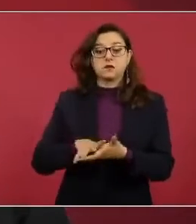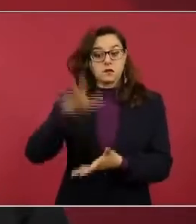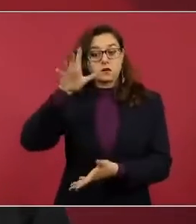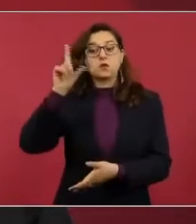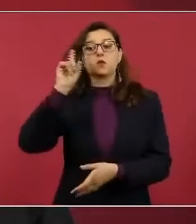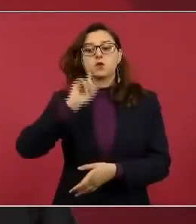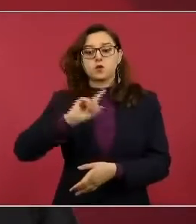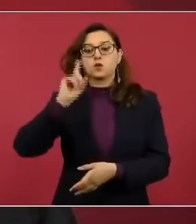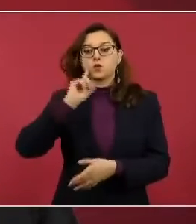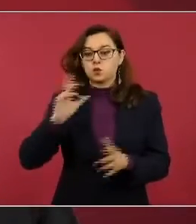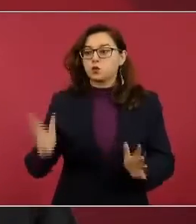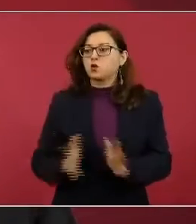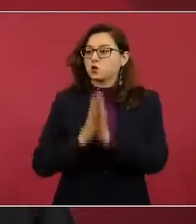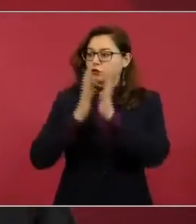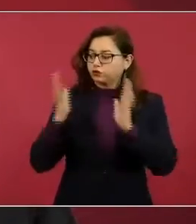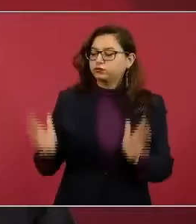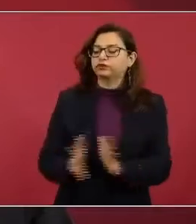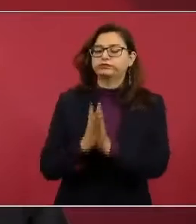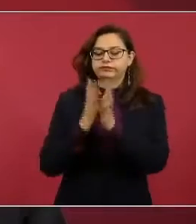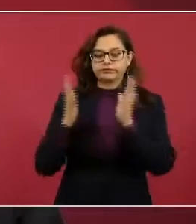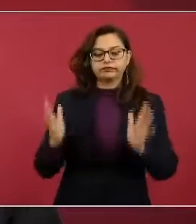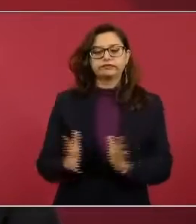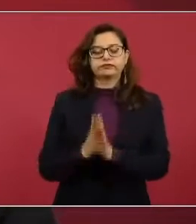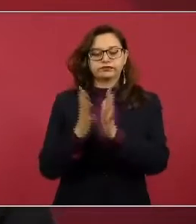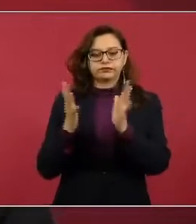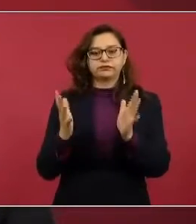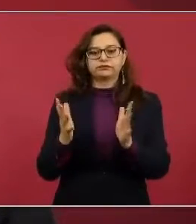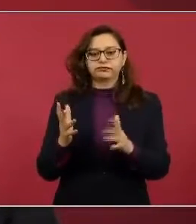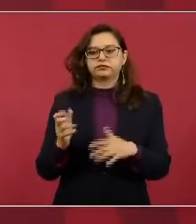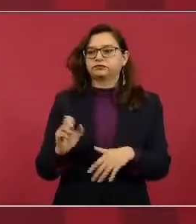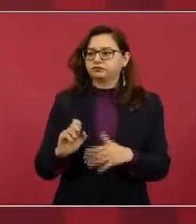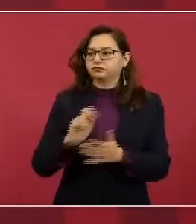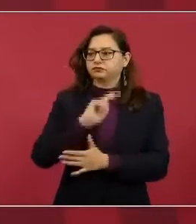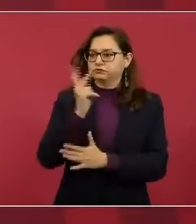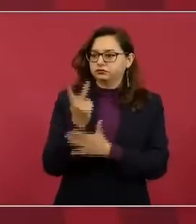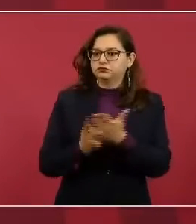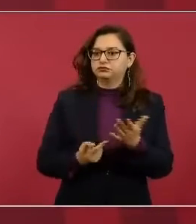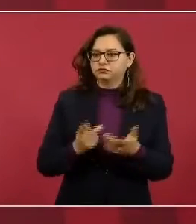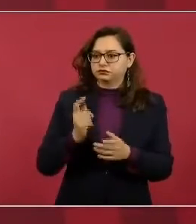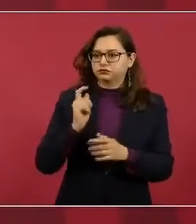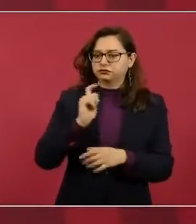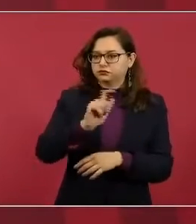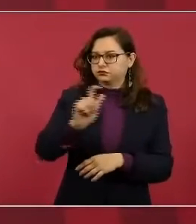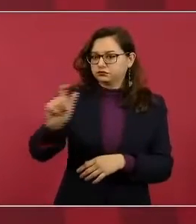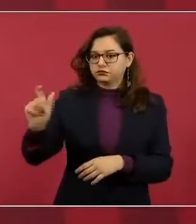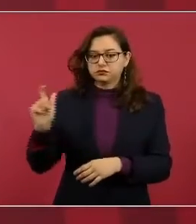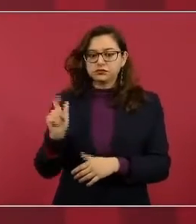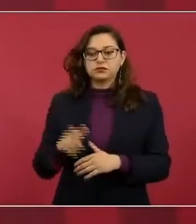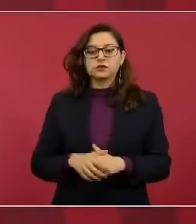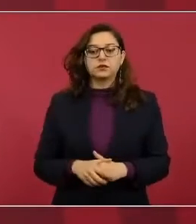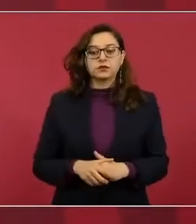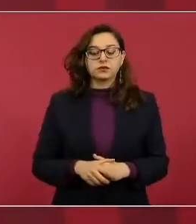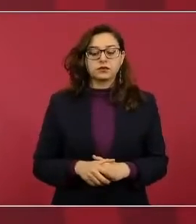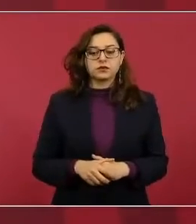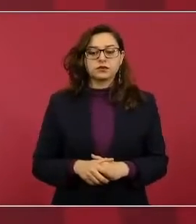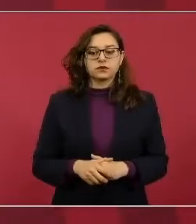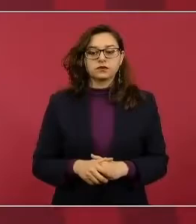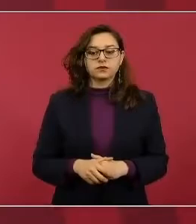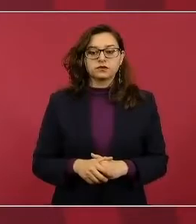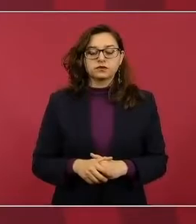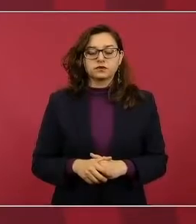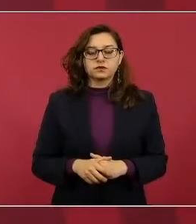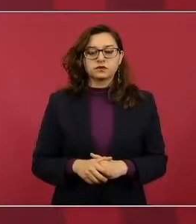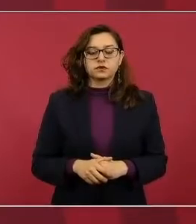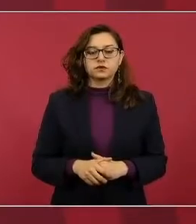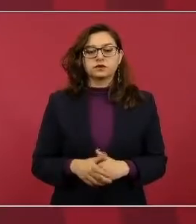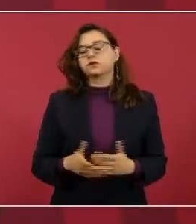ya están participando más en los programas las mujeres. Ayer hablábamos de